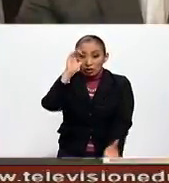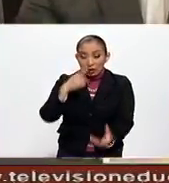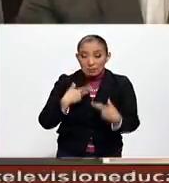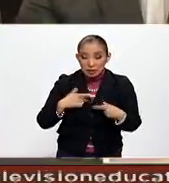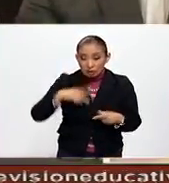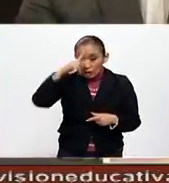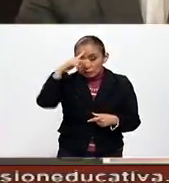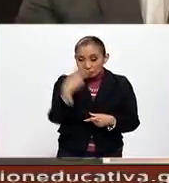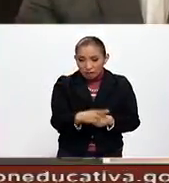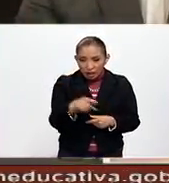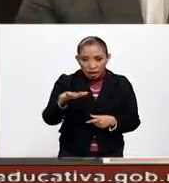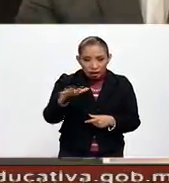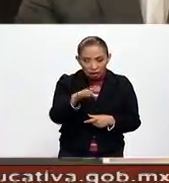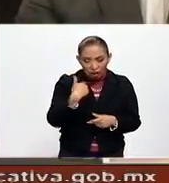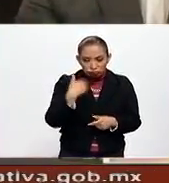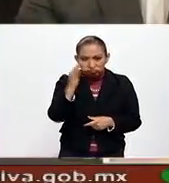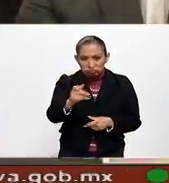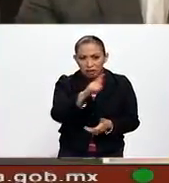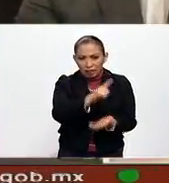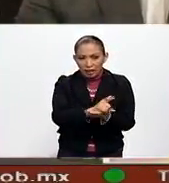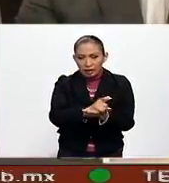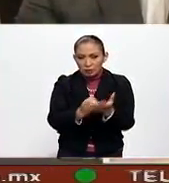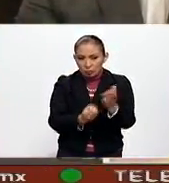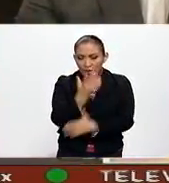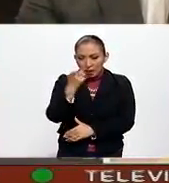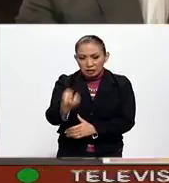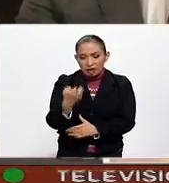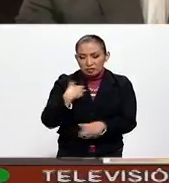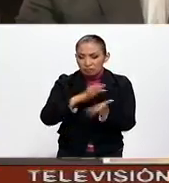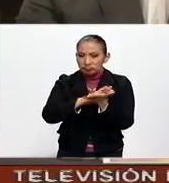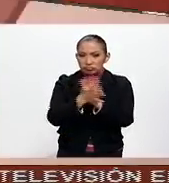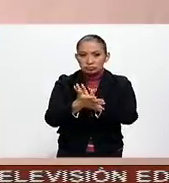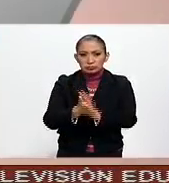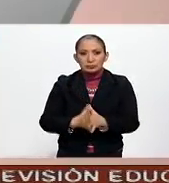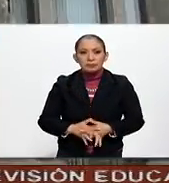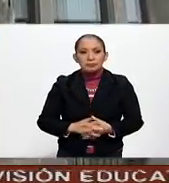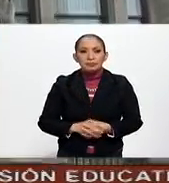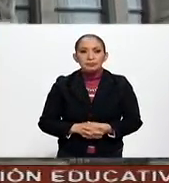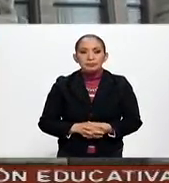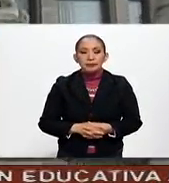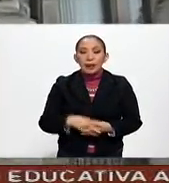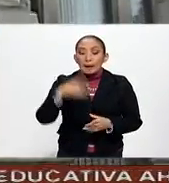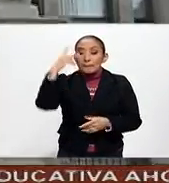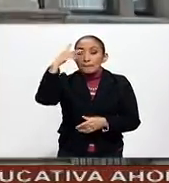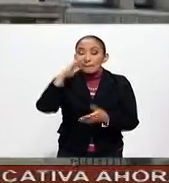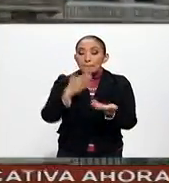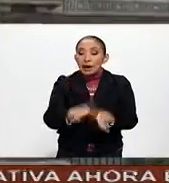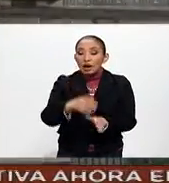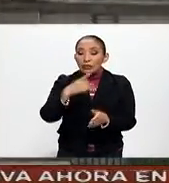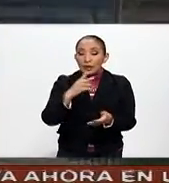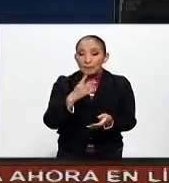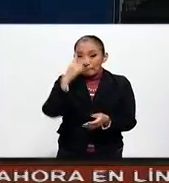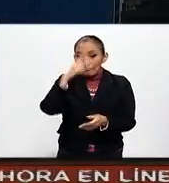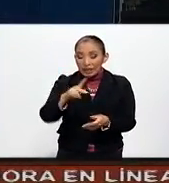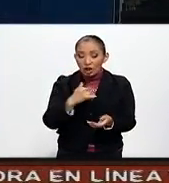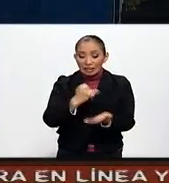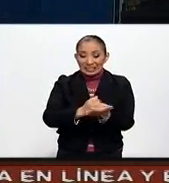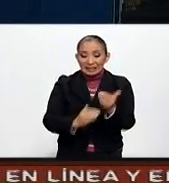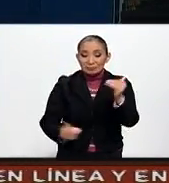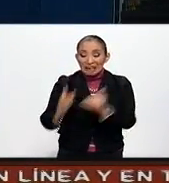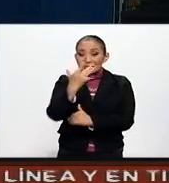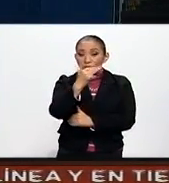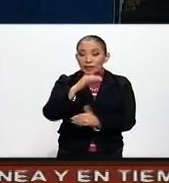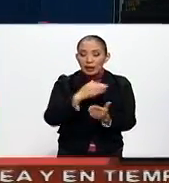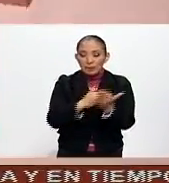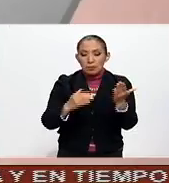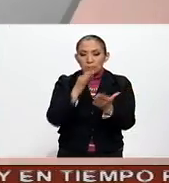los mexicanos están con la reforma educativa y con esta transformación. El Banco de México sube las tasas de interés 50